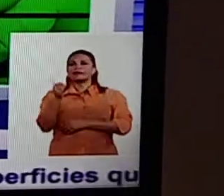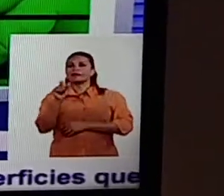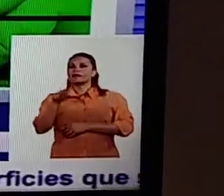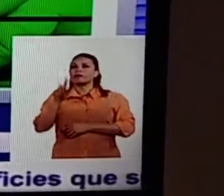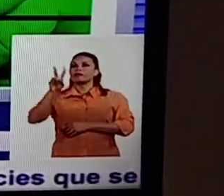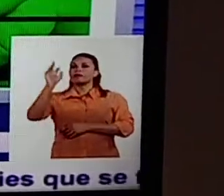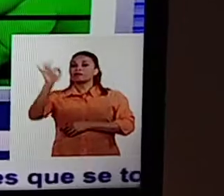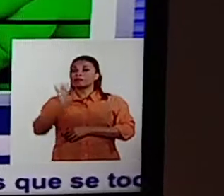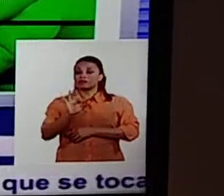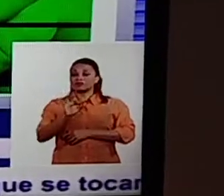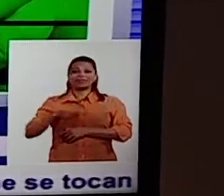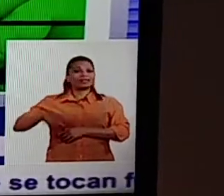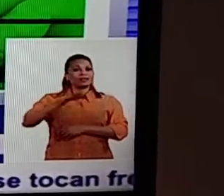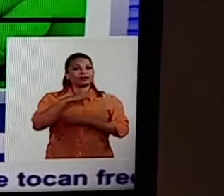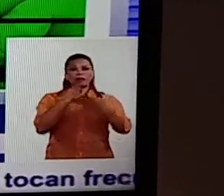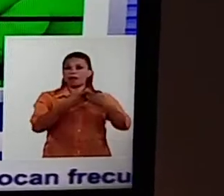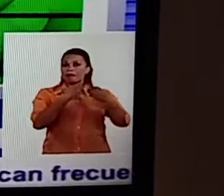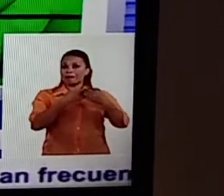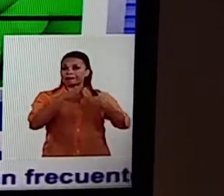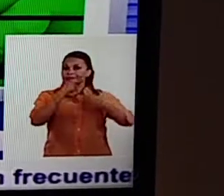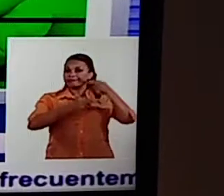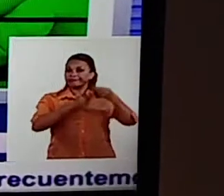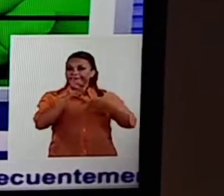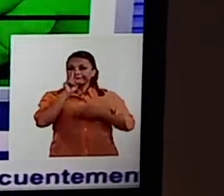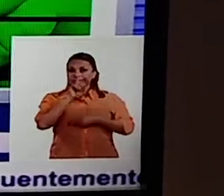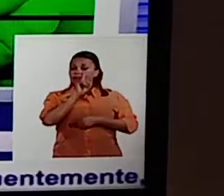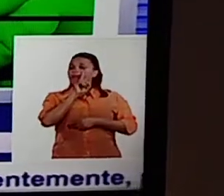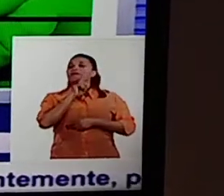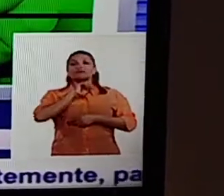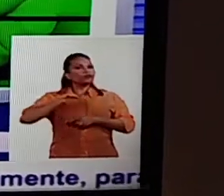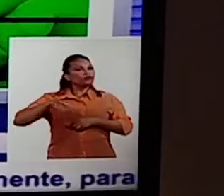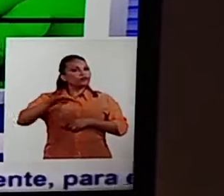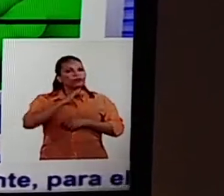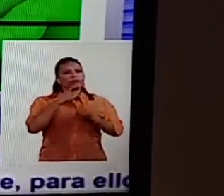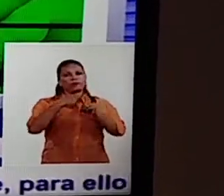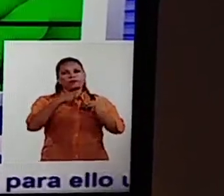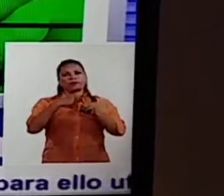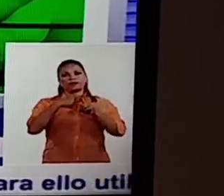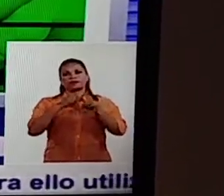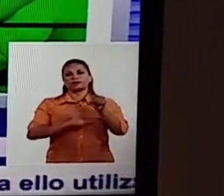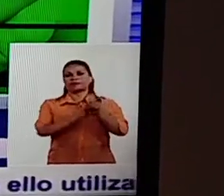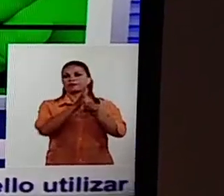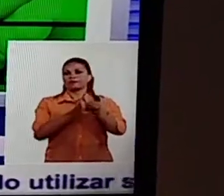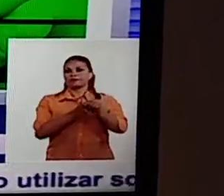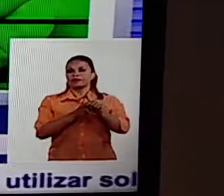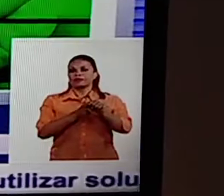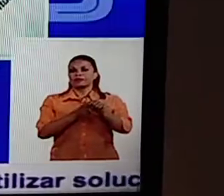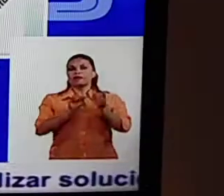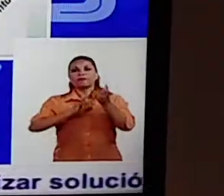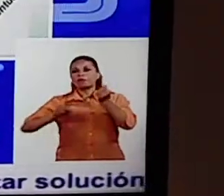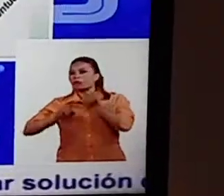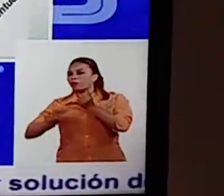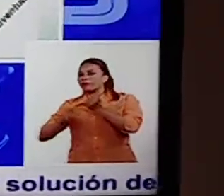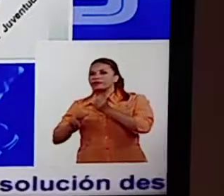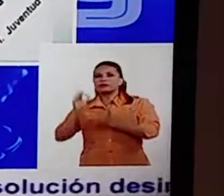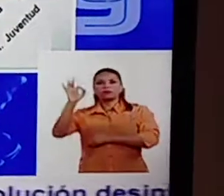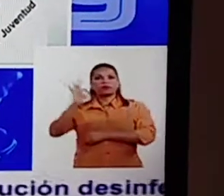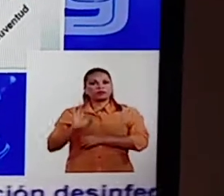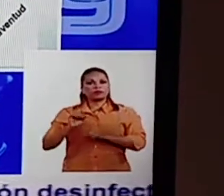10,2% de todas las muestras que se estudiaron resultaron positivas a la COVID. Todos los territorios con un porciento de